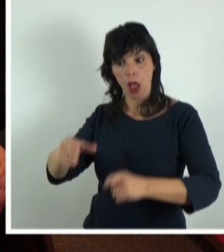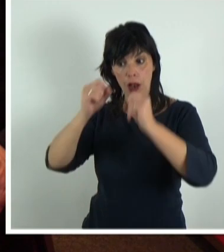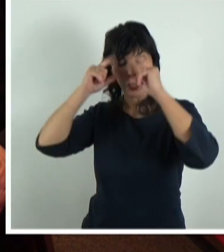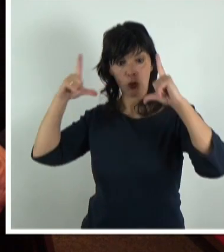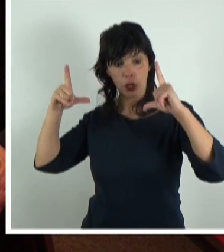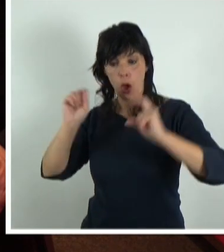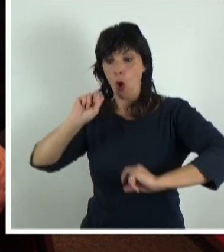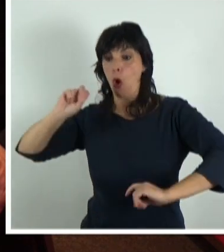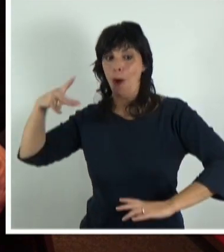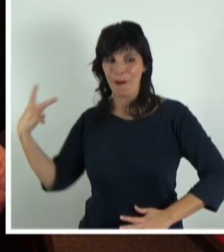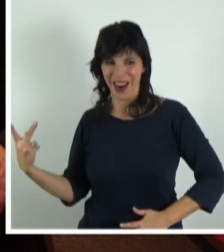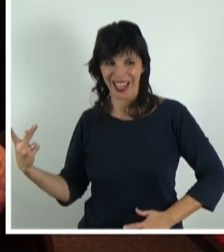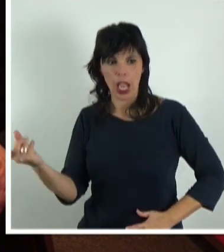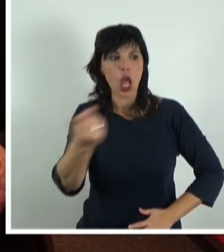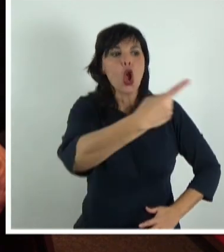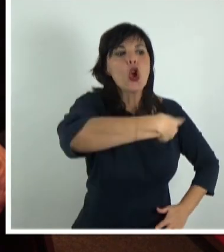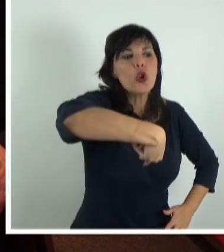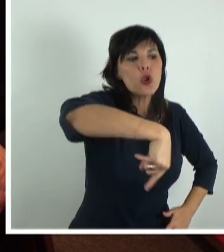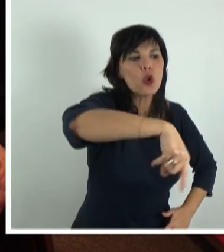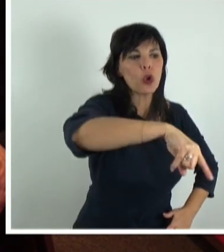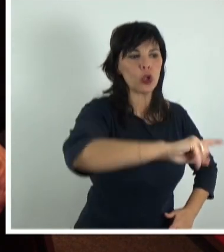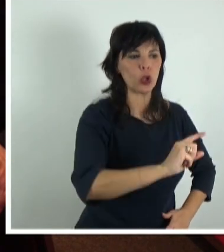fruto para Dios.